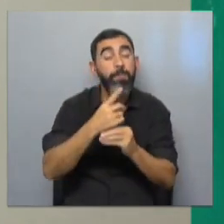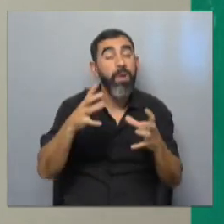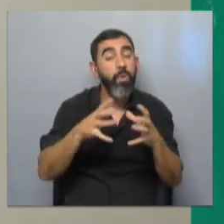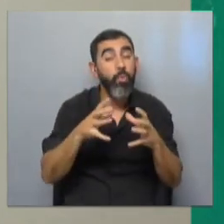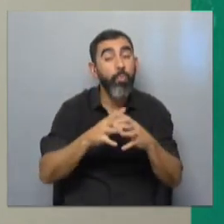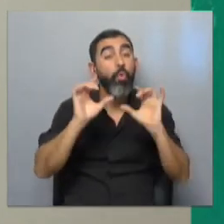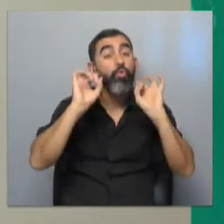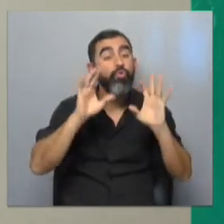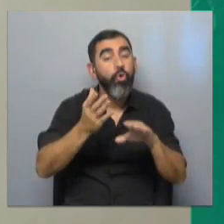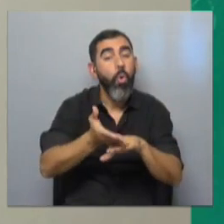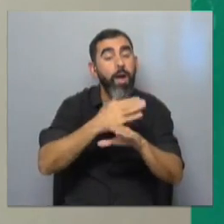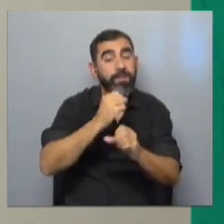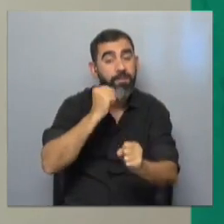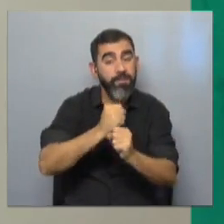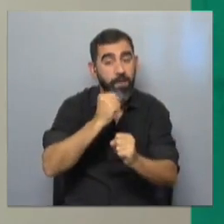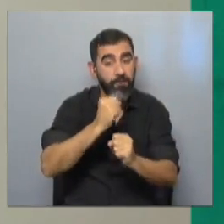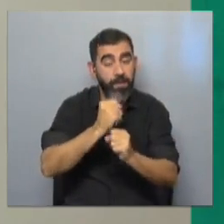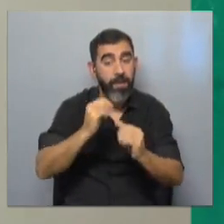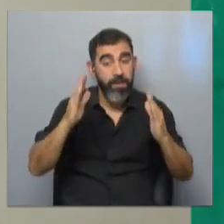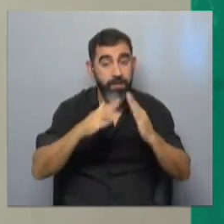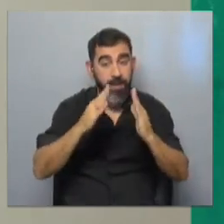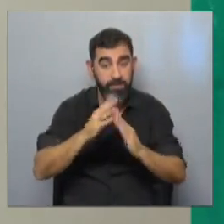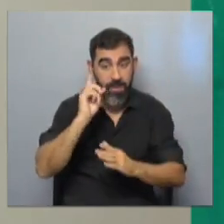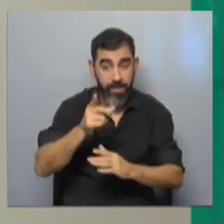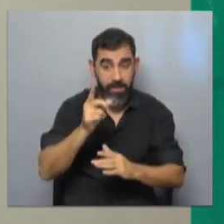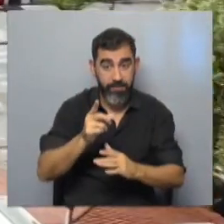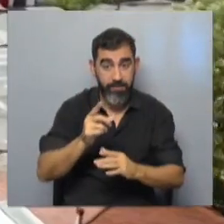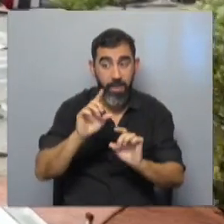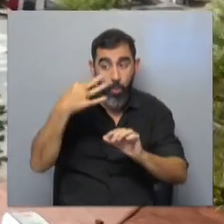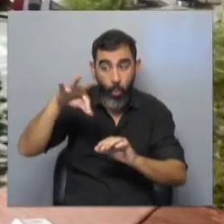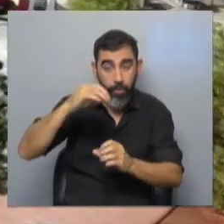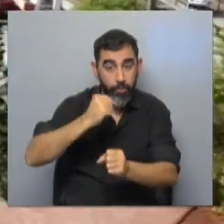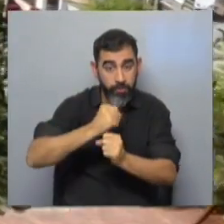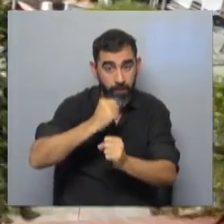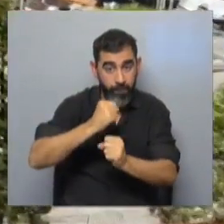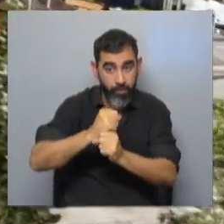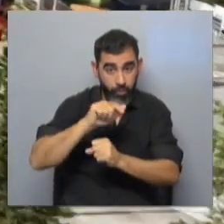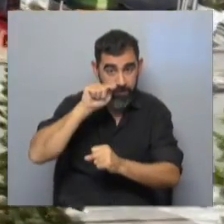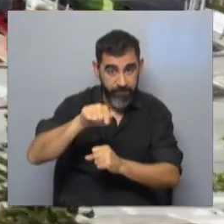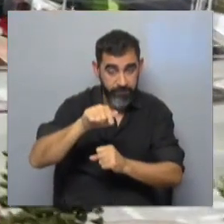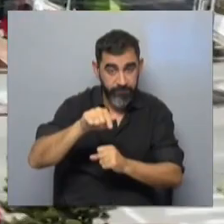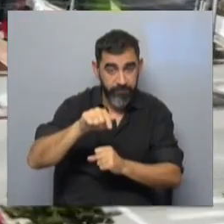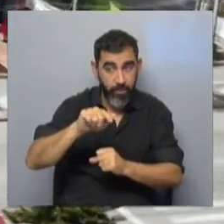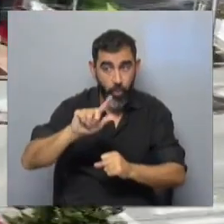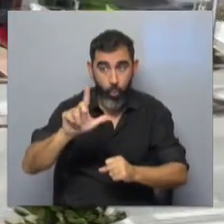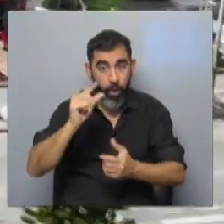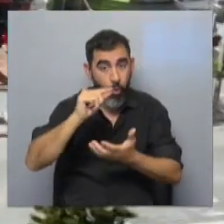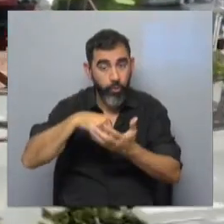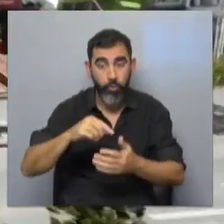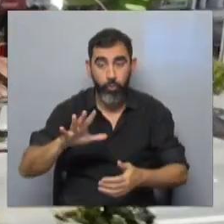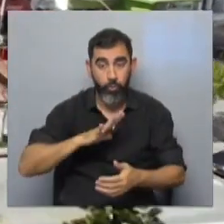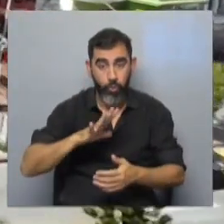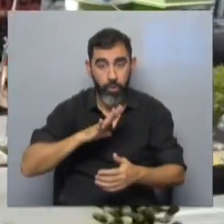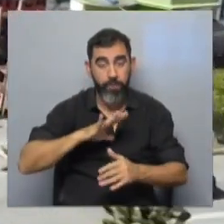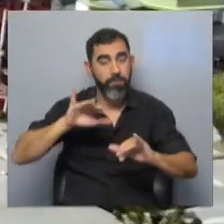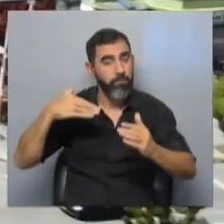que tenían exclusividad en la ex institución, sin contratar. Nosotros